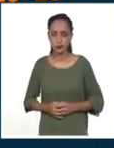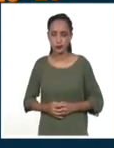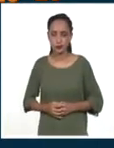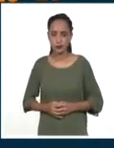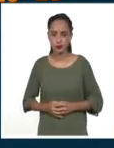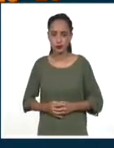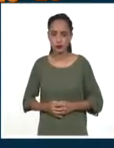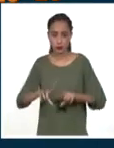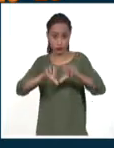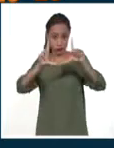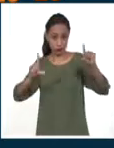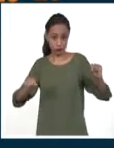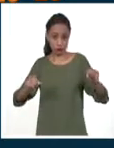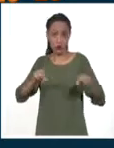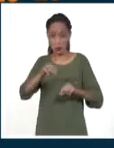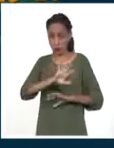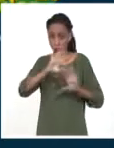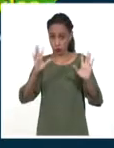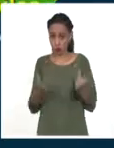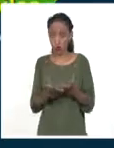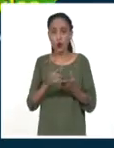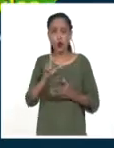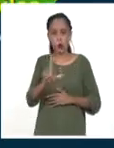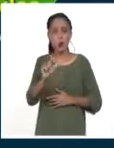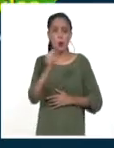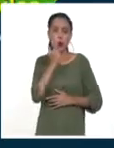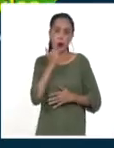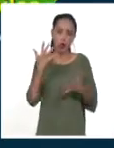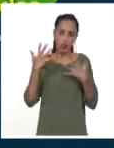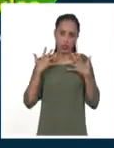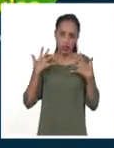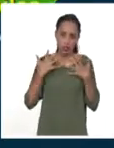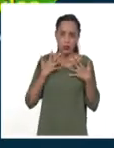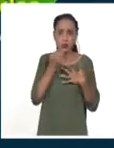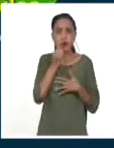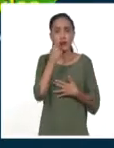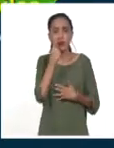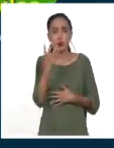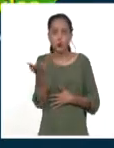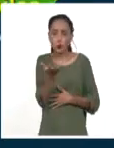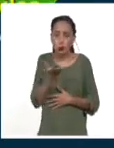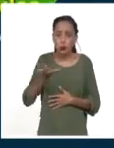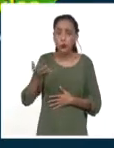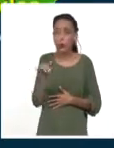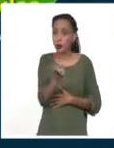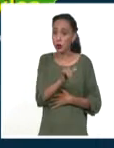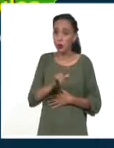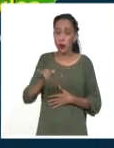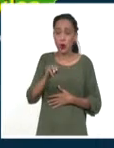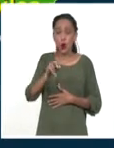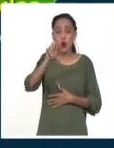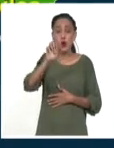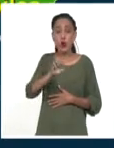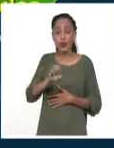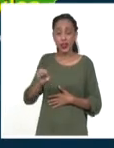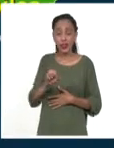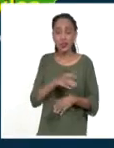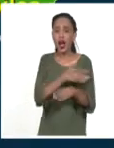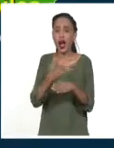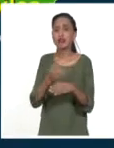el país. A partir del lunes van a ir subiendo. Y fíjense ustedes que los vientos van a seguir soplando del nordeste hasta